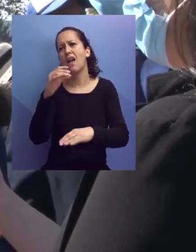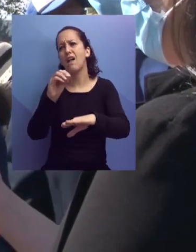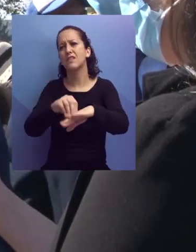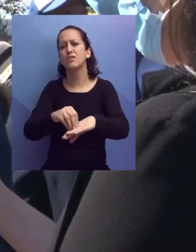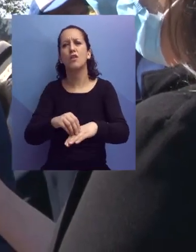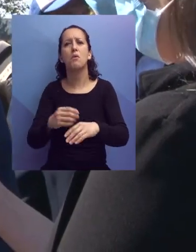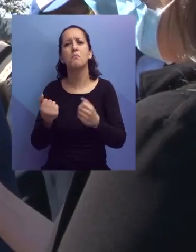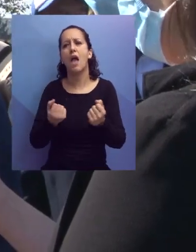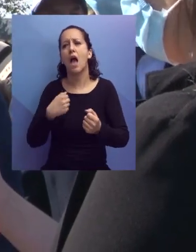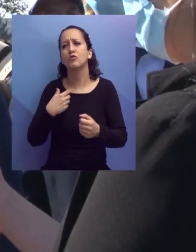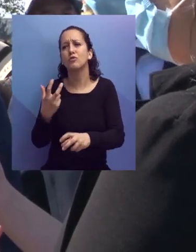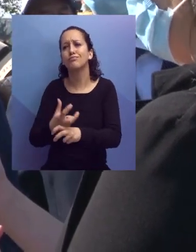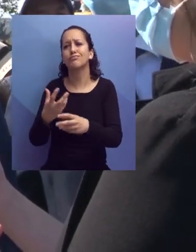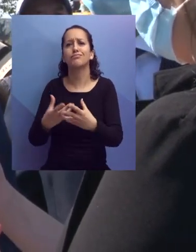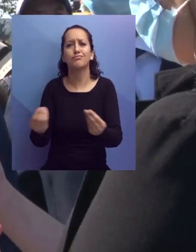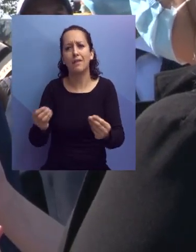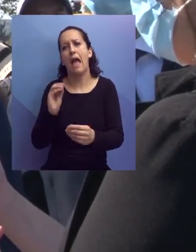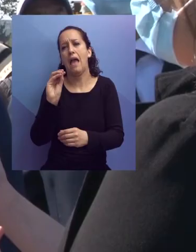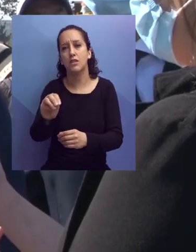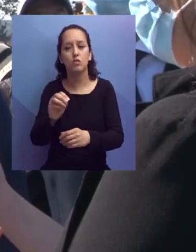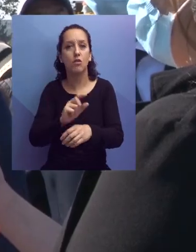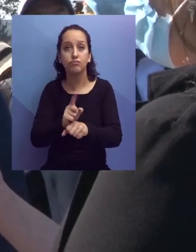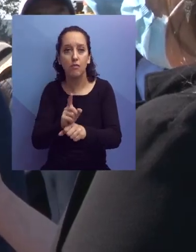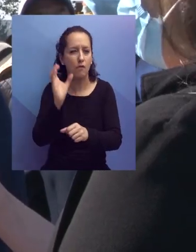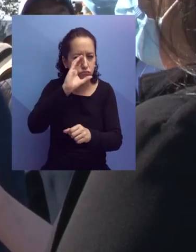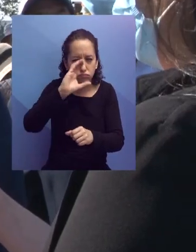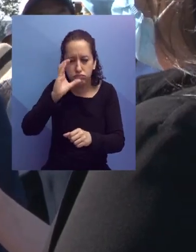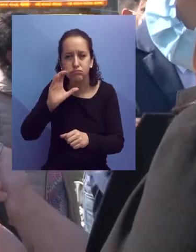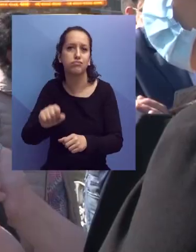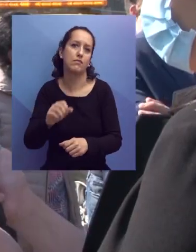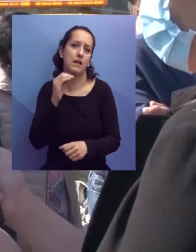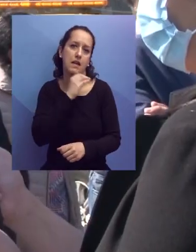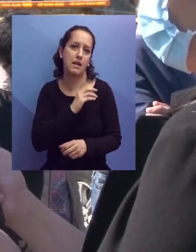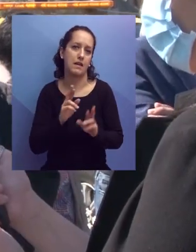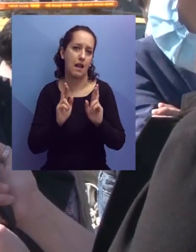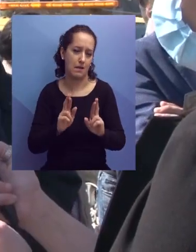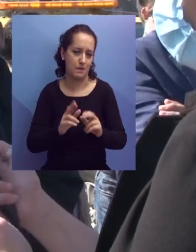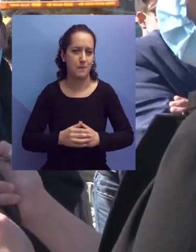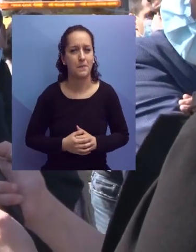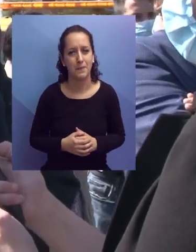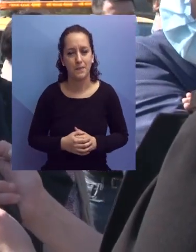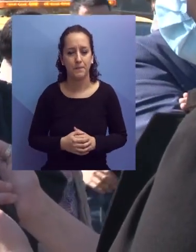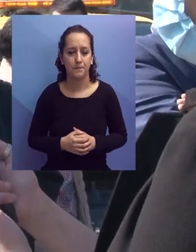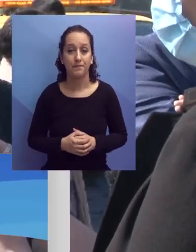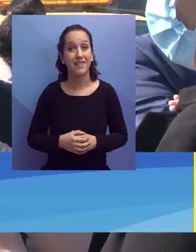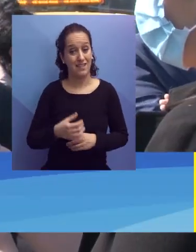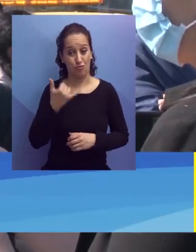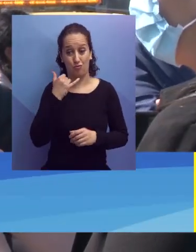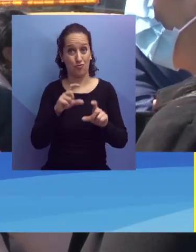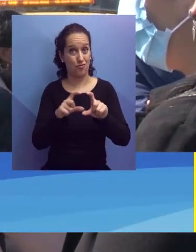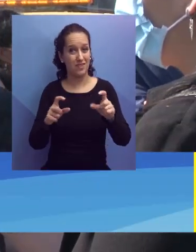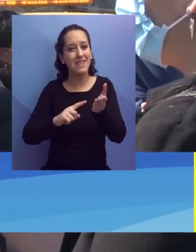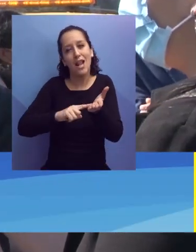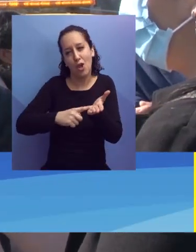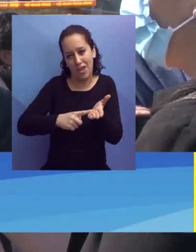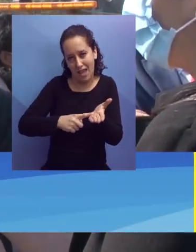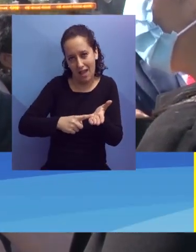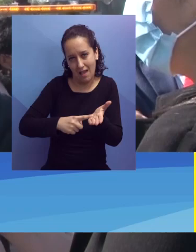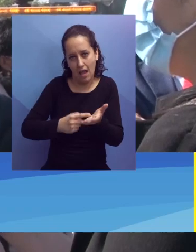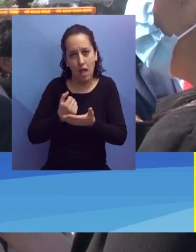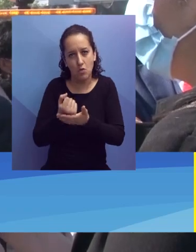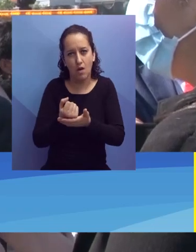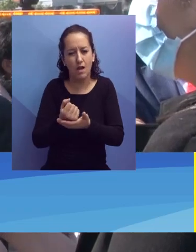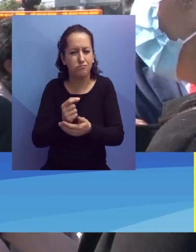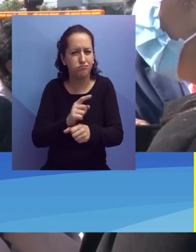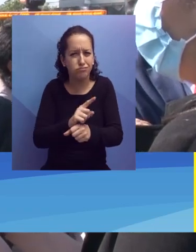central municipal y pueda hacer el encargo de este vehículo para que encontremos rápidamente. Este dispositivo tecnológico nos va a permitir en tiempo real, ¿cierto?,